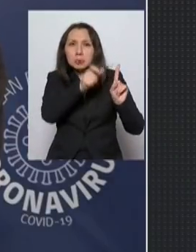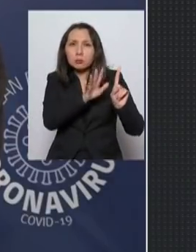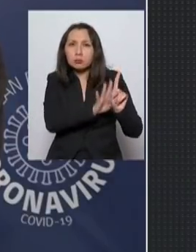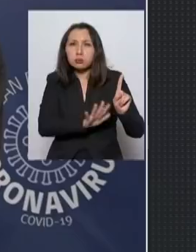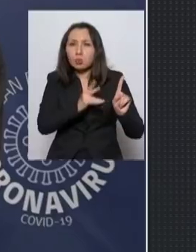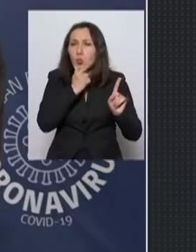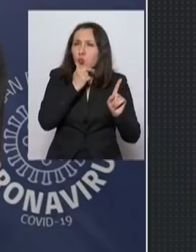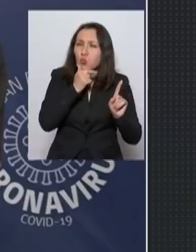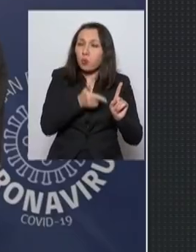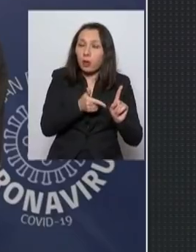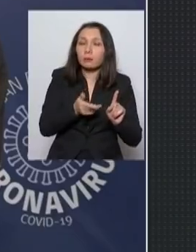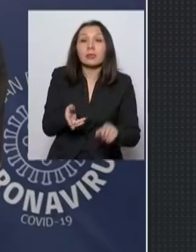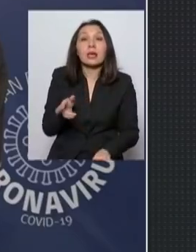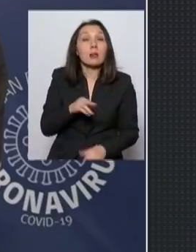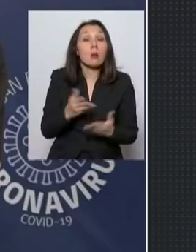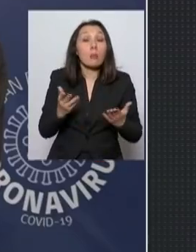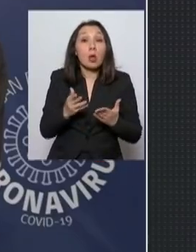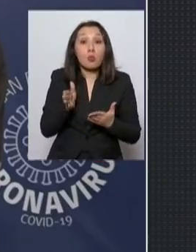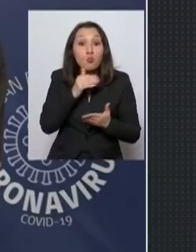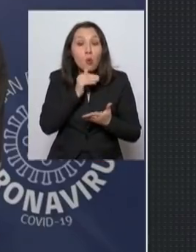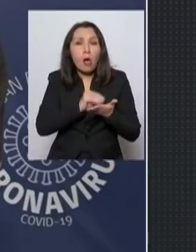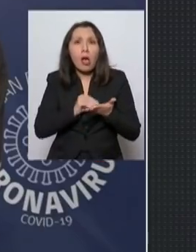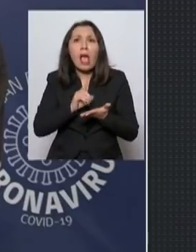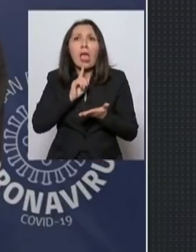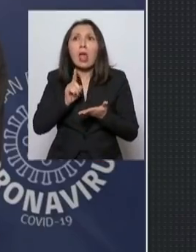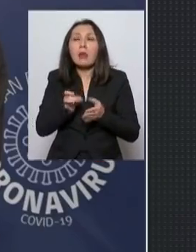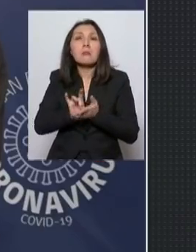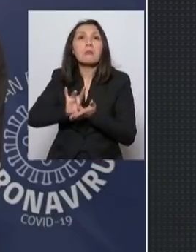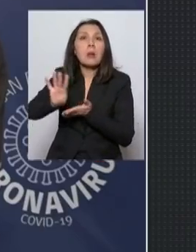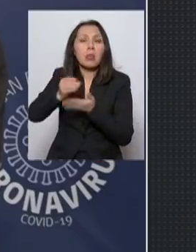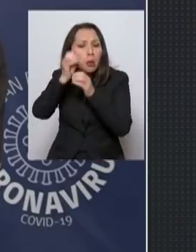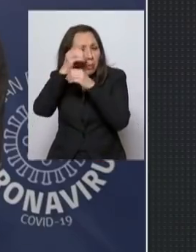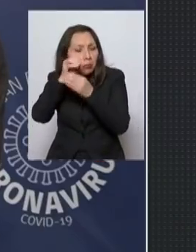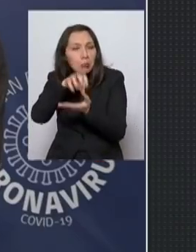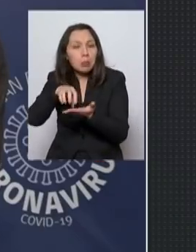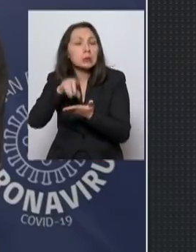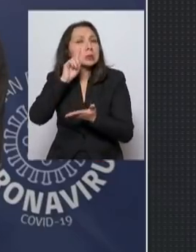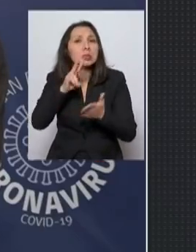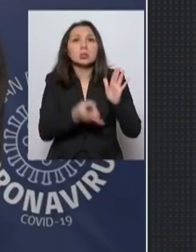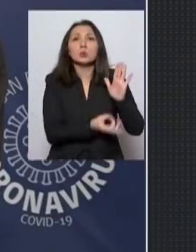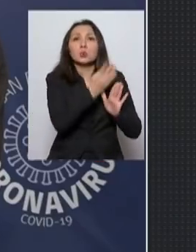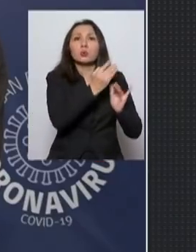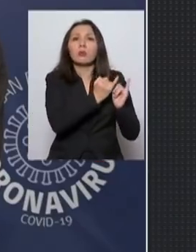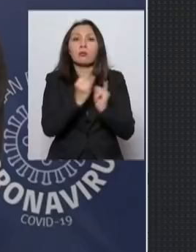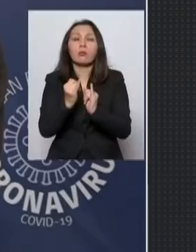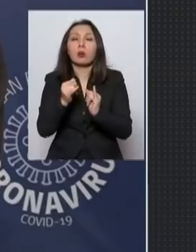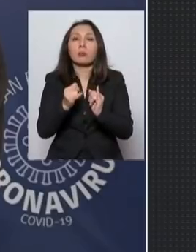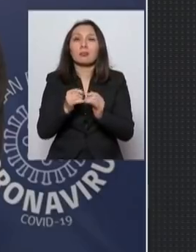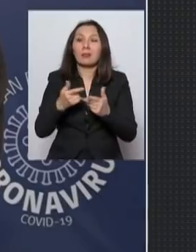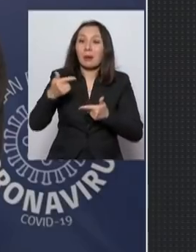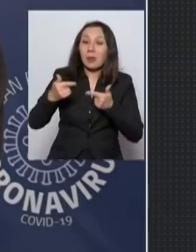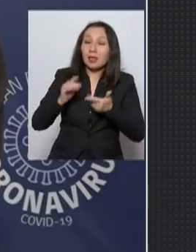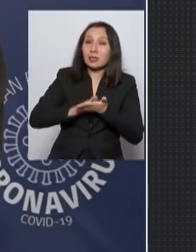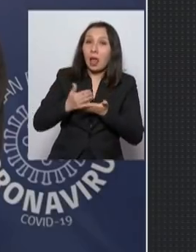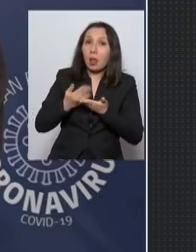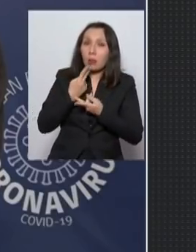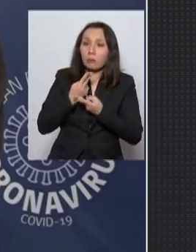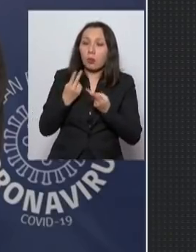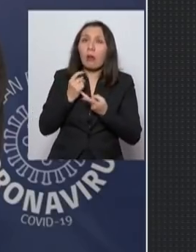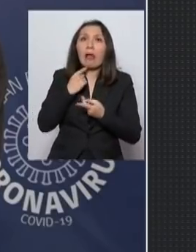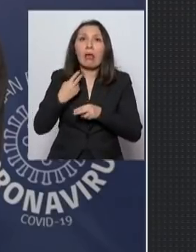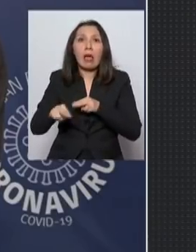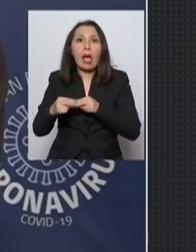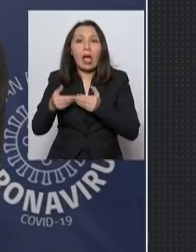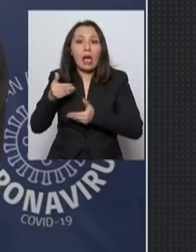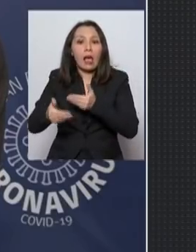sospechoso. Insisto, porque de lo contrario no tenemos ninguna manera de pensar desde la política de salud pública qué es lo que hay que